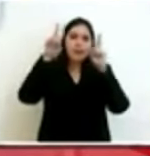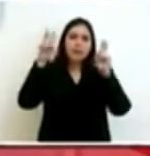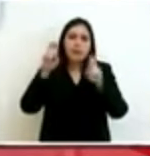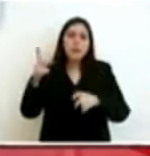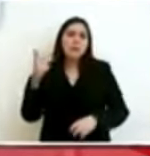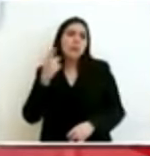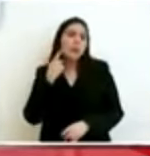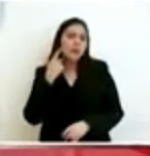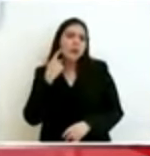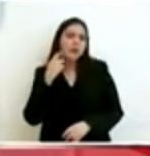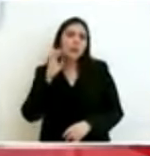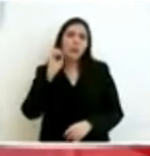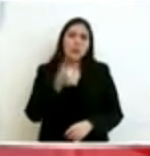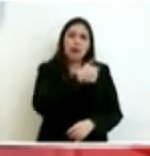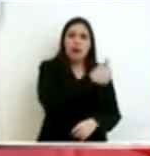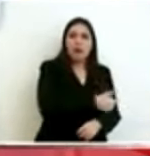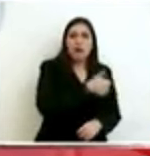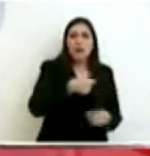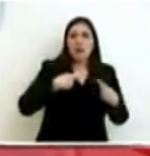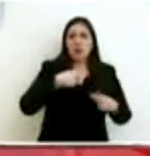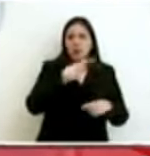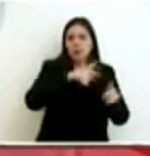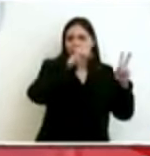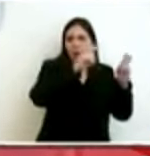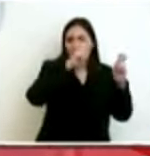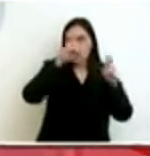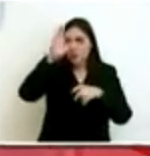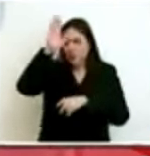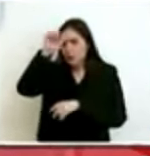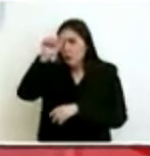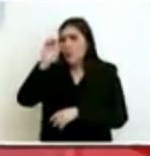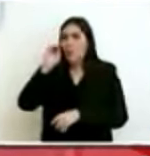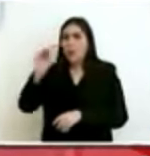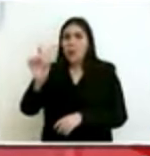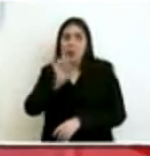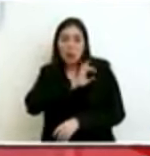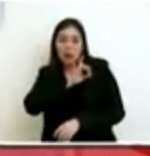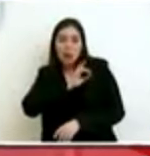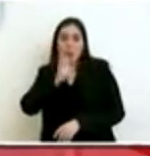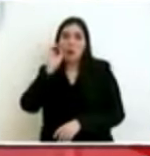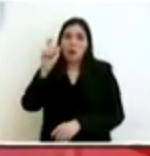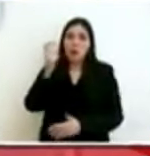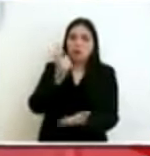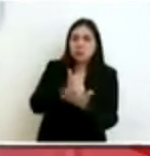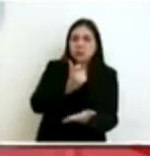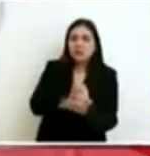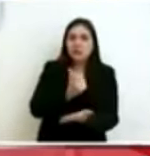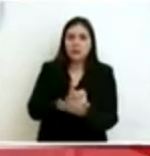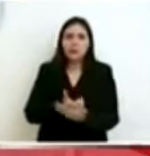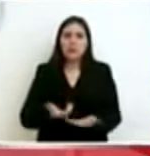agendas personales, en fobias y en cobro de facturas. Un